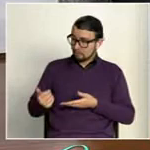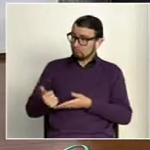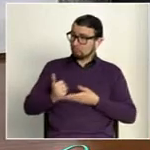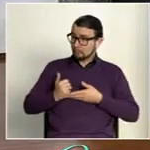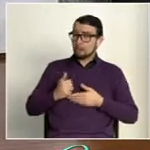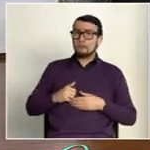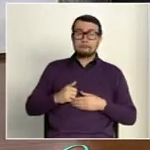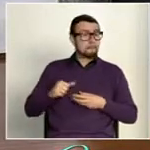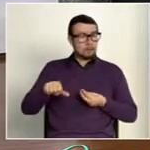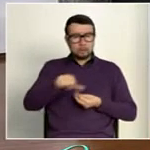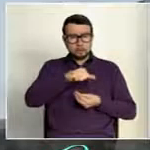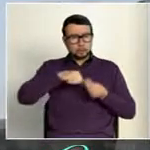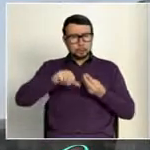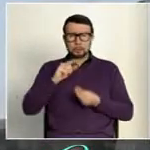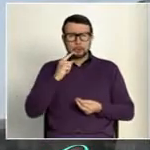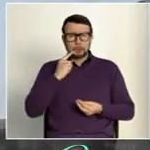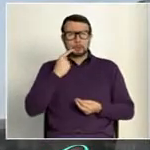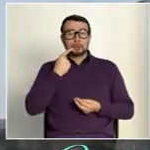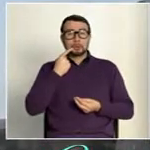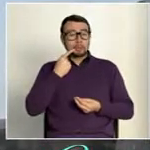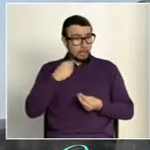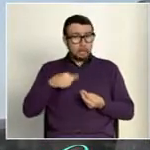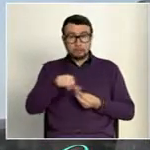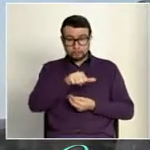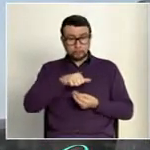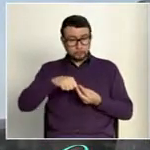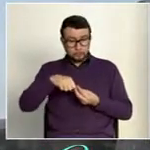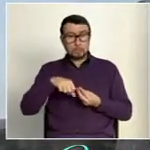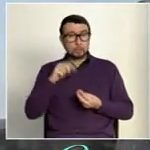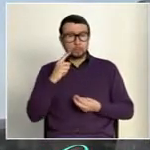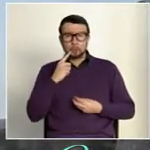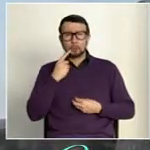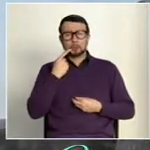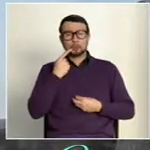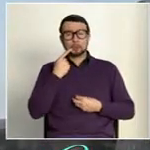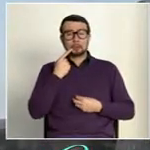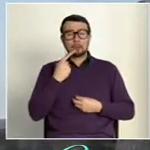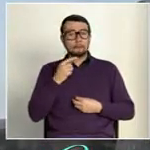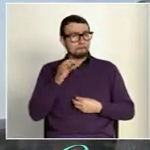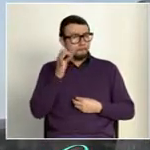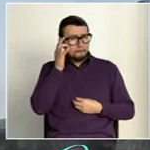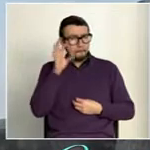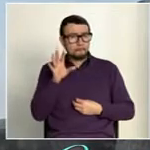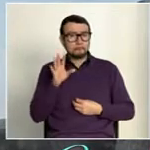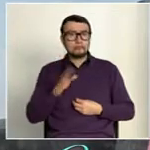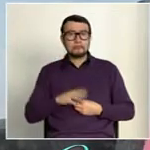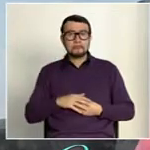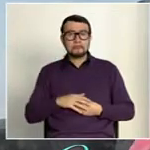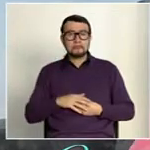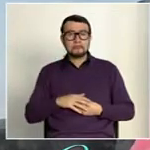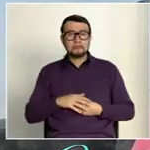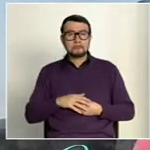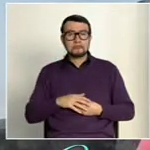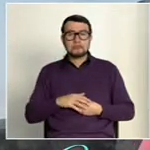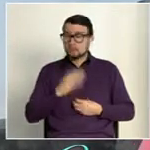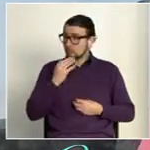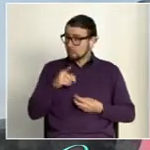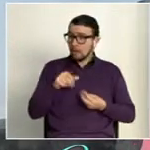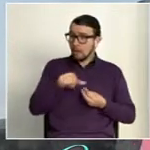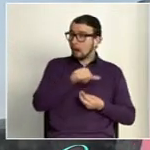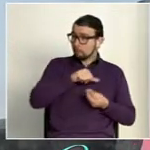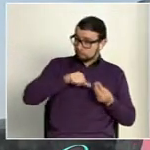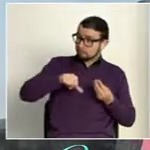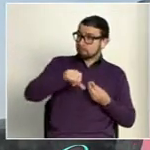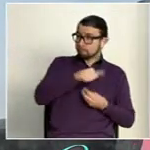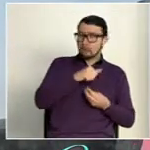sabor ácido y los sabores ácidos, consumiéndolos cuando hablamos de vinagre, perdón,